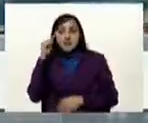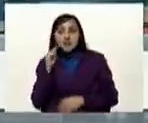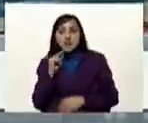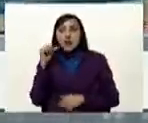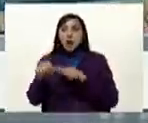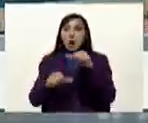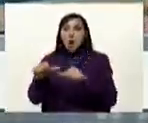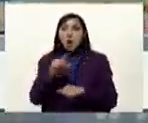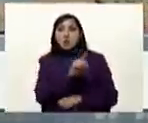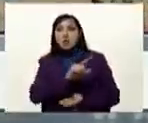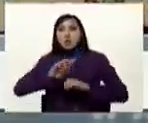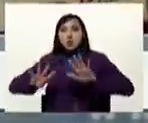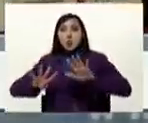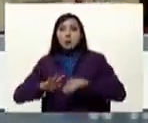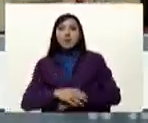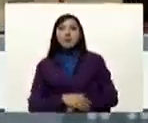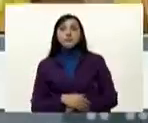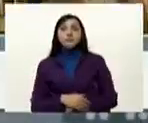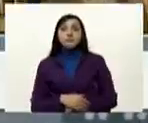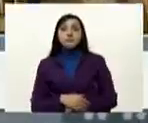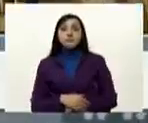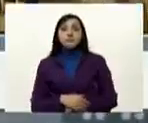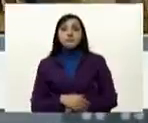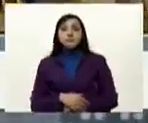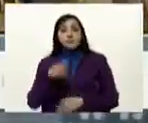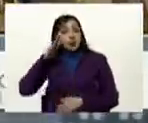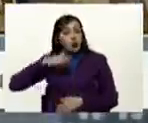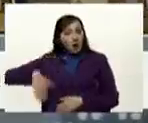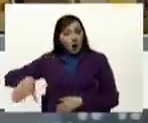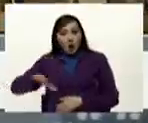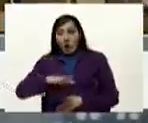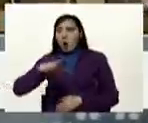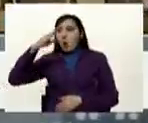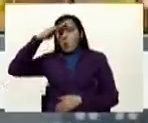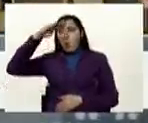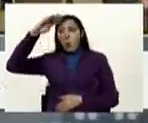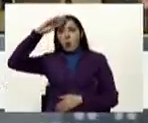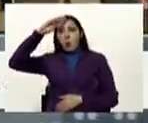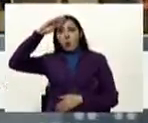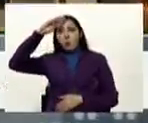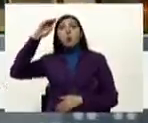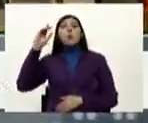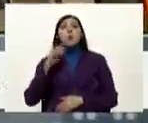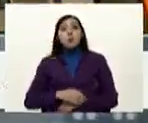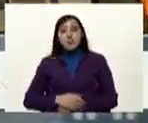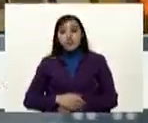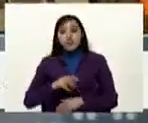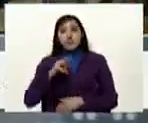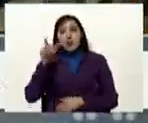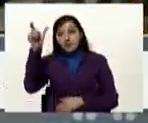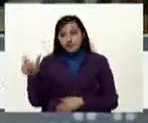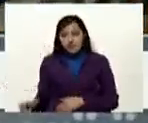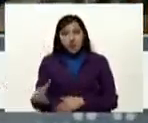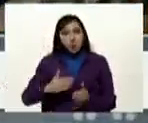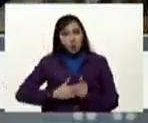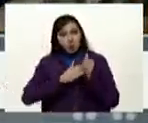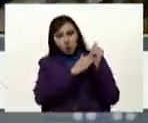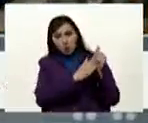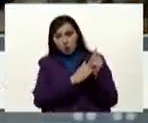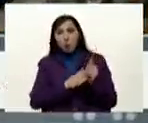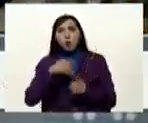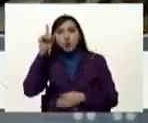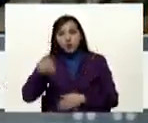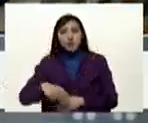siglo XIX, el pueblo de Fidel Castro, martiano y bolivariano, y el pueblo de